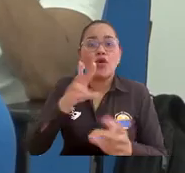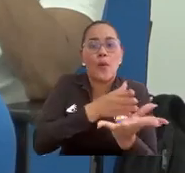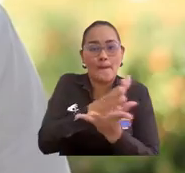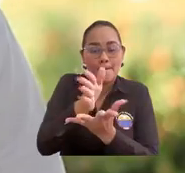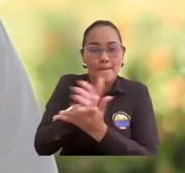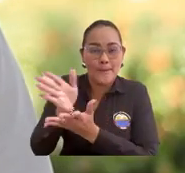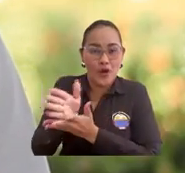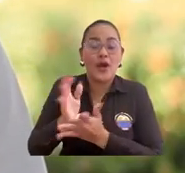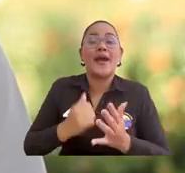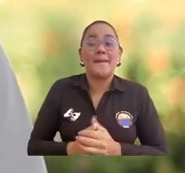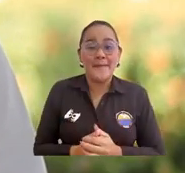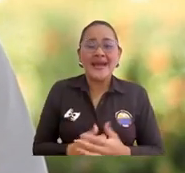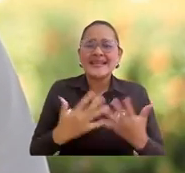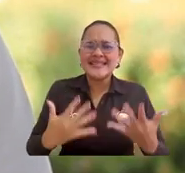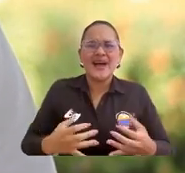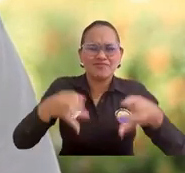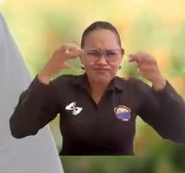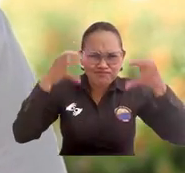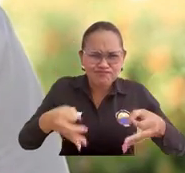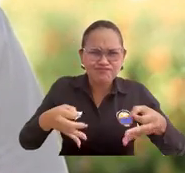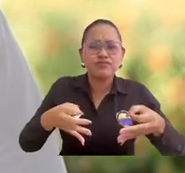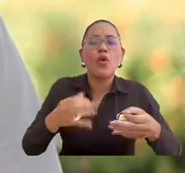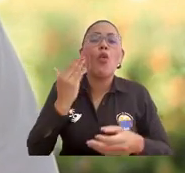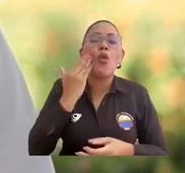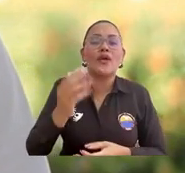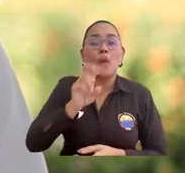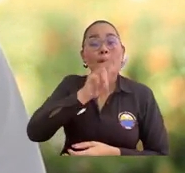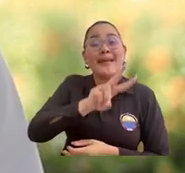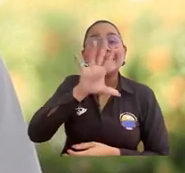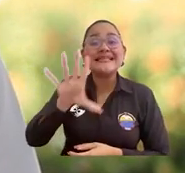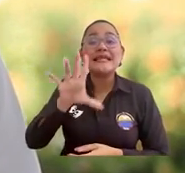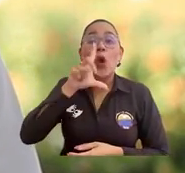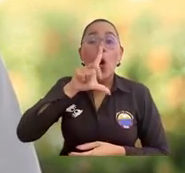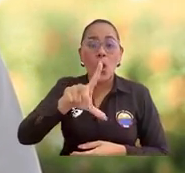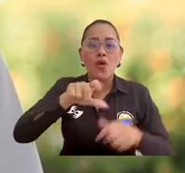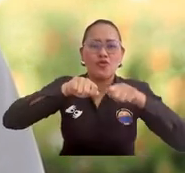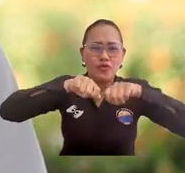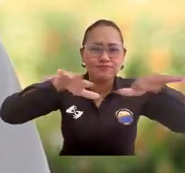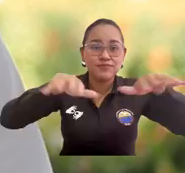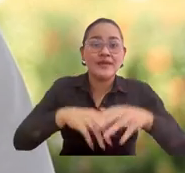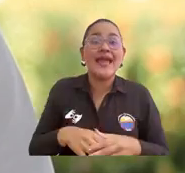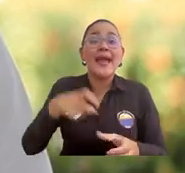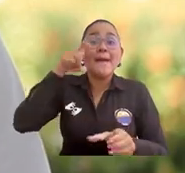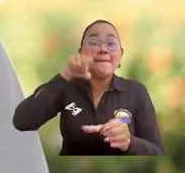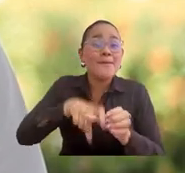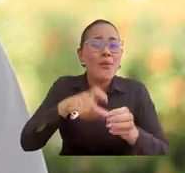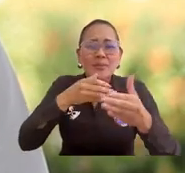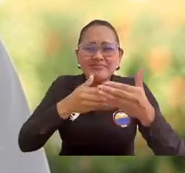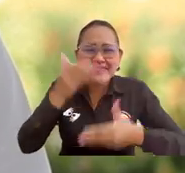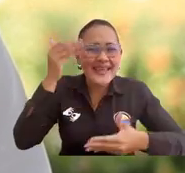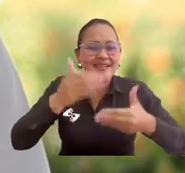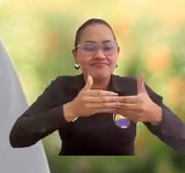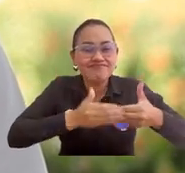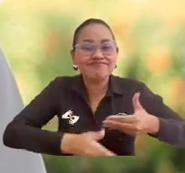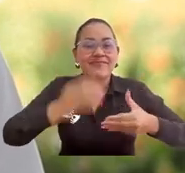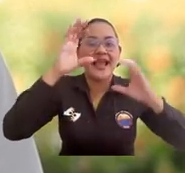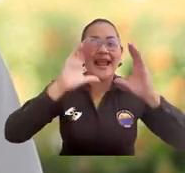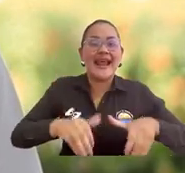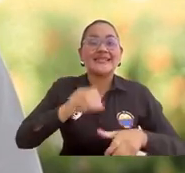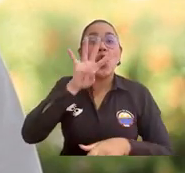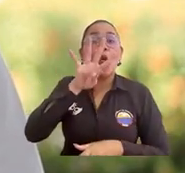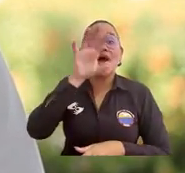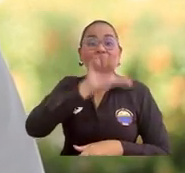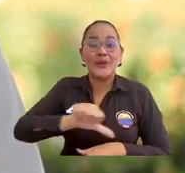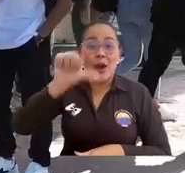publicación de admitidos definitiva sería el 25 de julio del presente año y el ingreso a clases el día